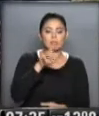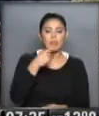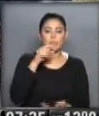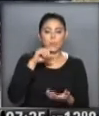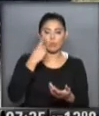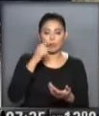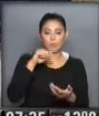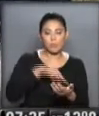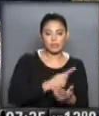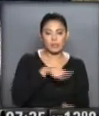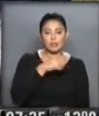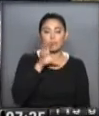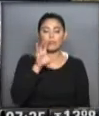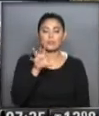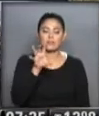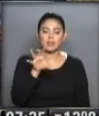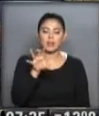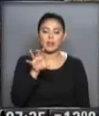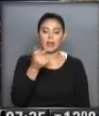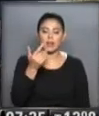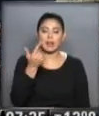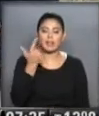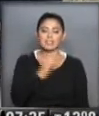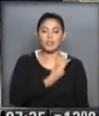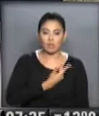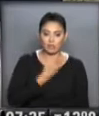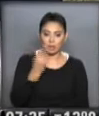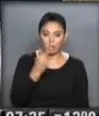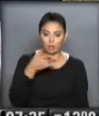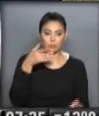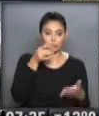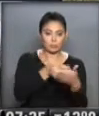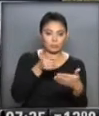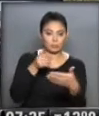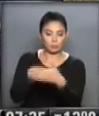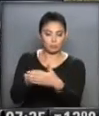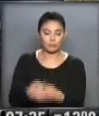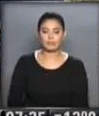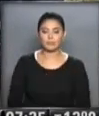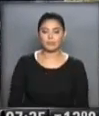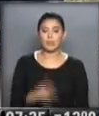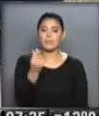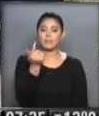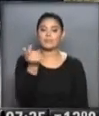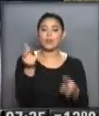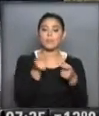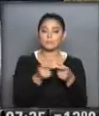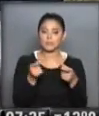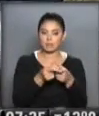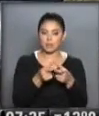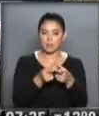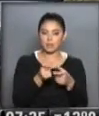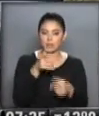Buenos Aires y la provincia de Santa Fe. El costo de las tarifas